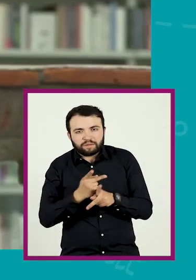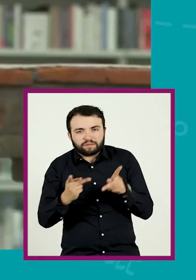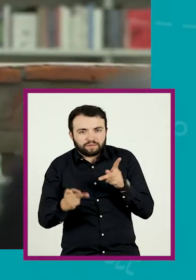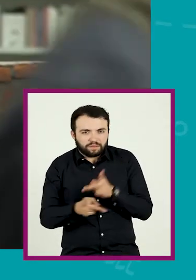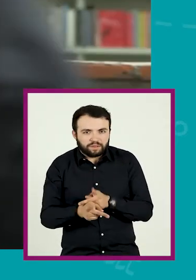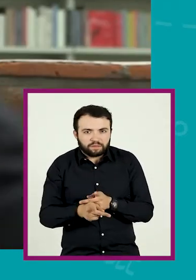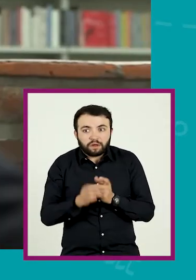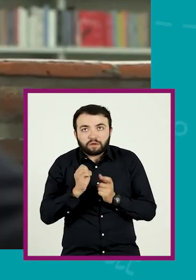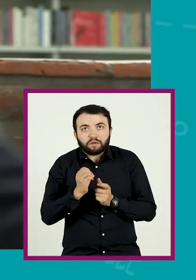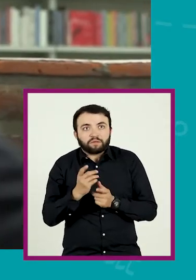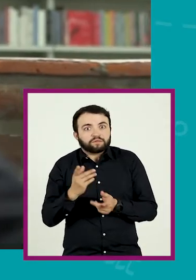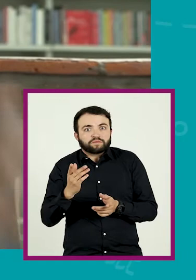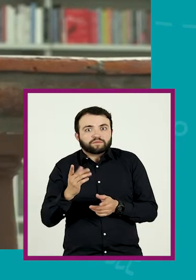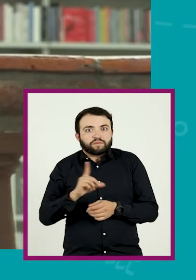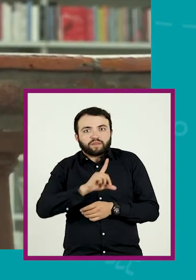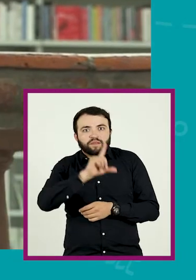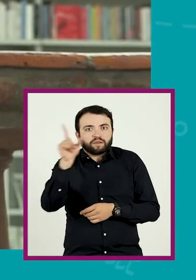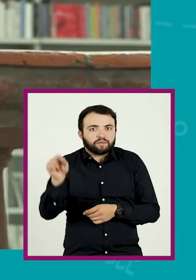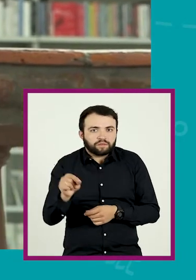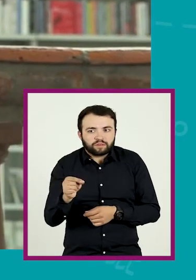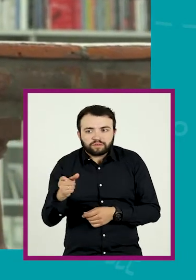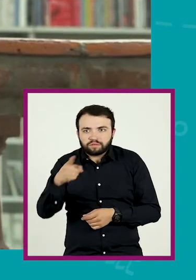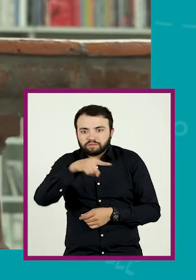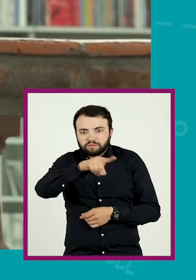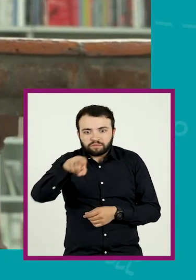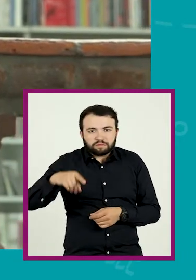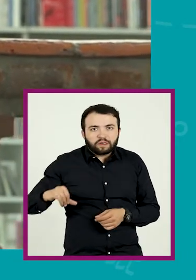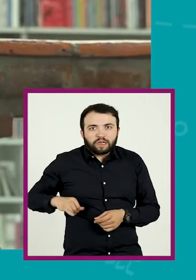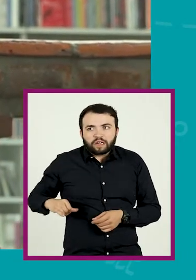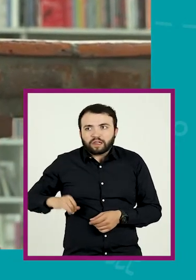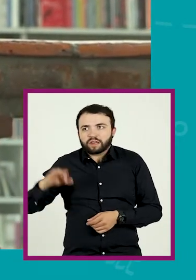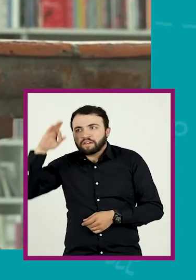Kant, o después cuando quieran ir a la universidad y